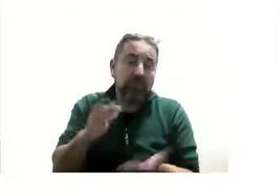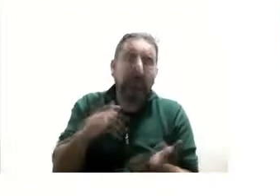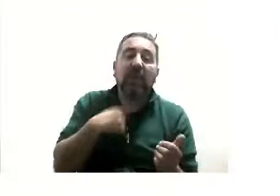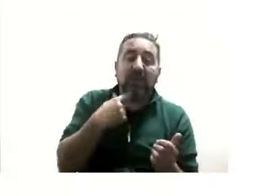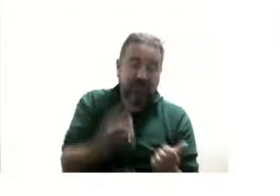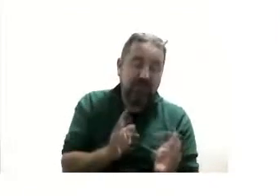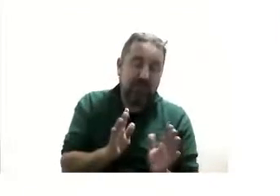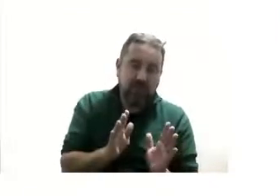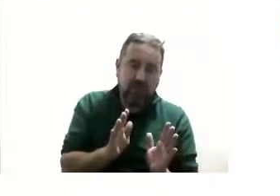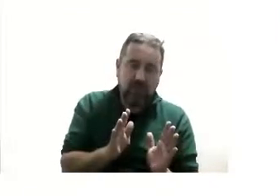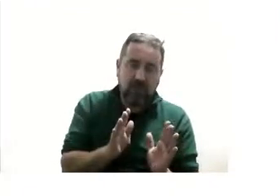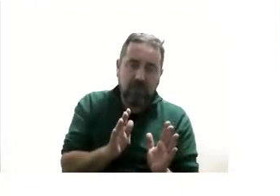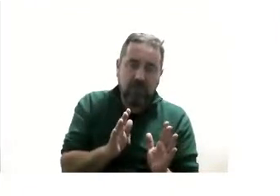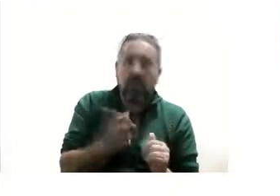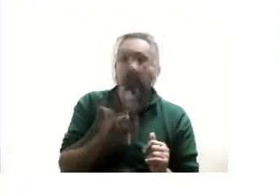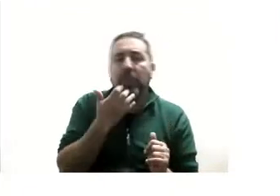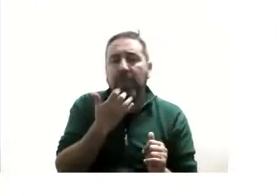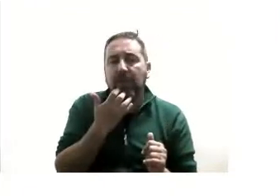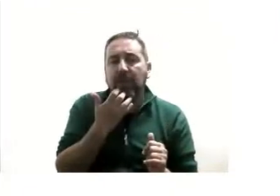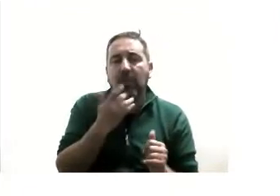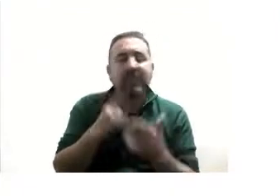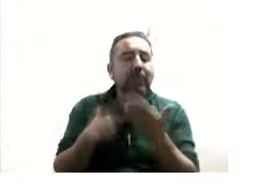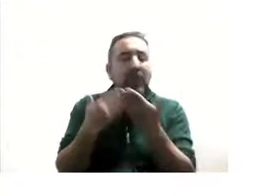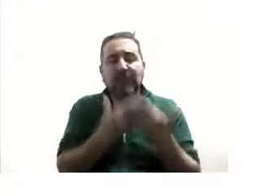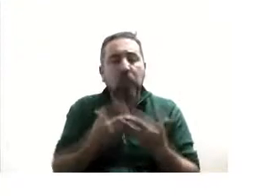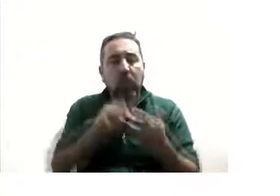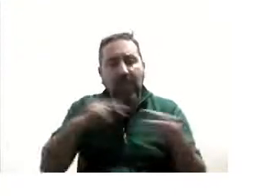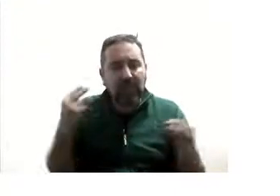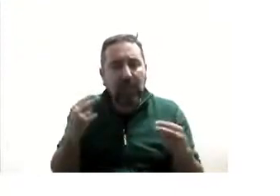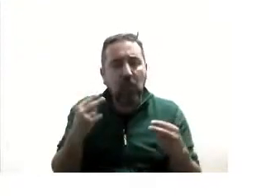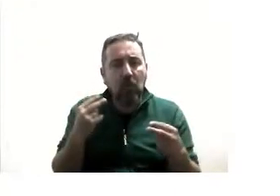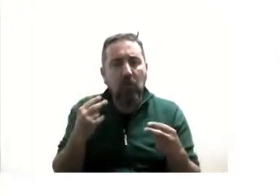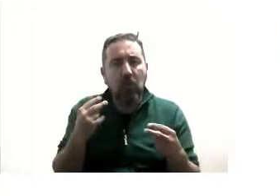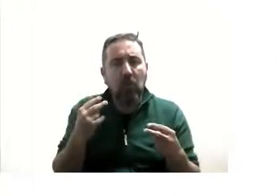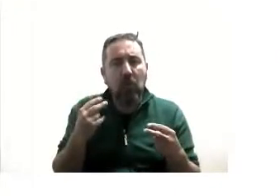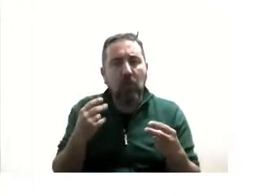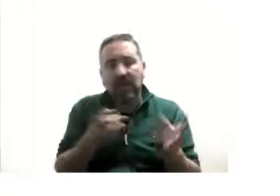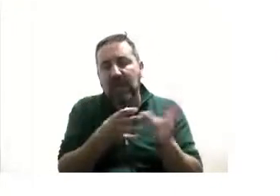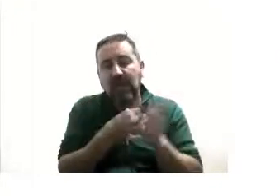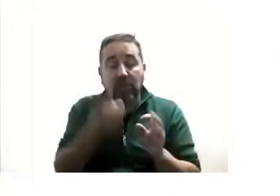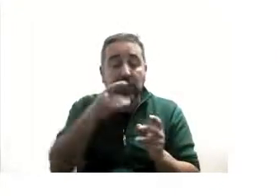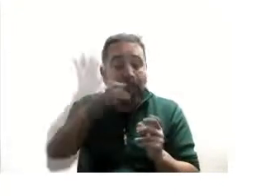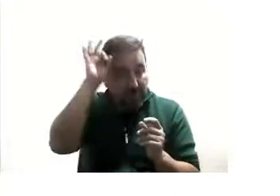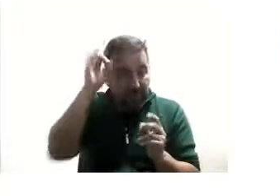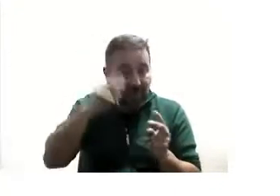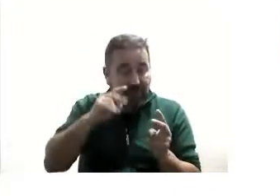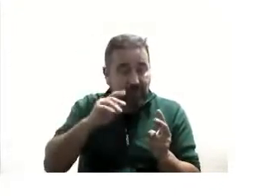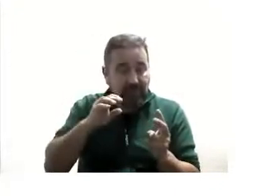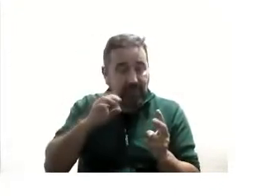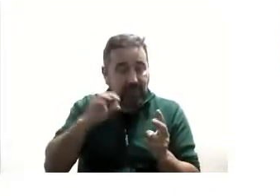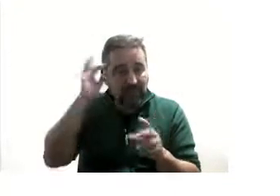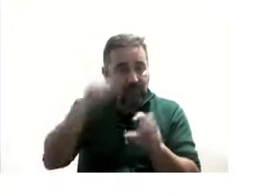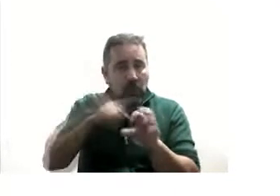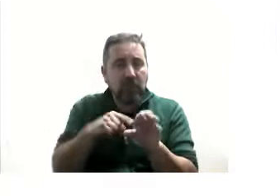que realmente, por ejemplo, el estudio genético ha sido, en relación con los implantes cocleares, sí que ha sido